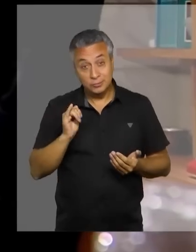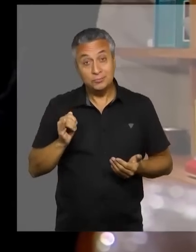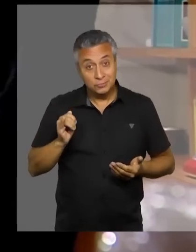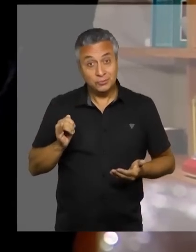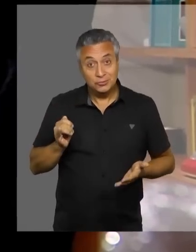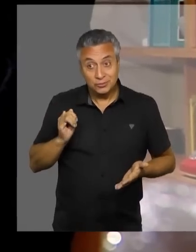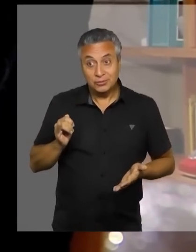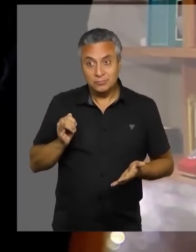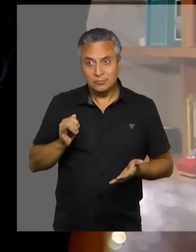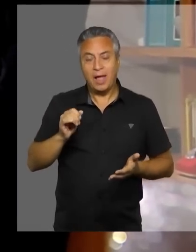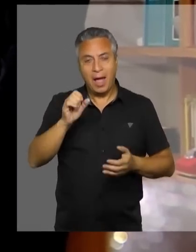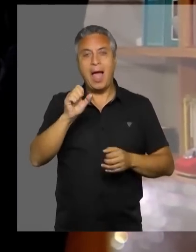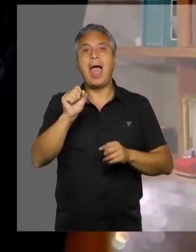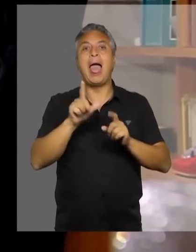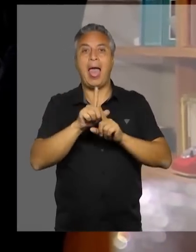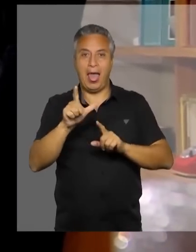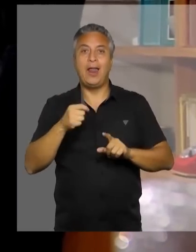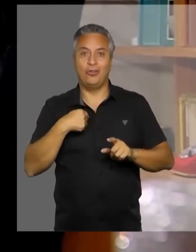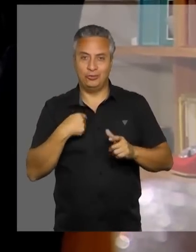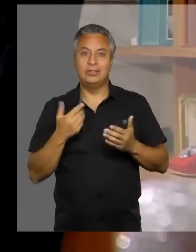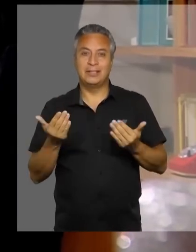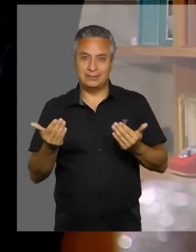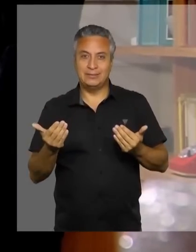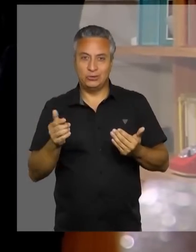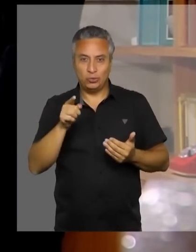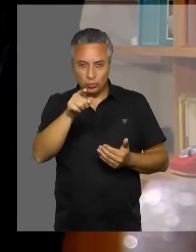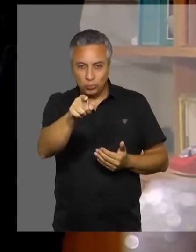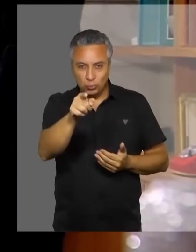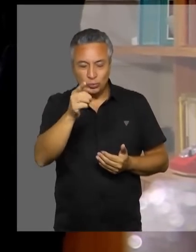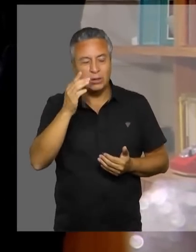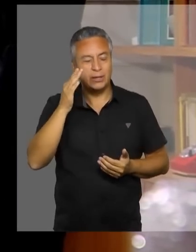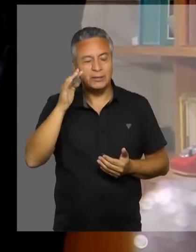Hay algo que necesito y que tú sabes.